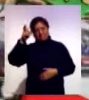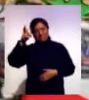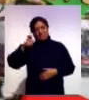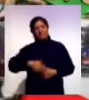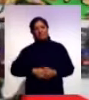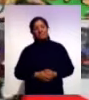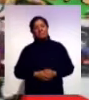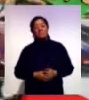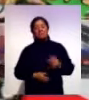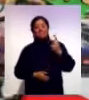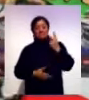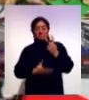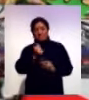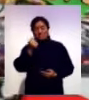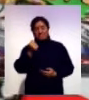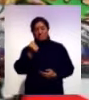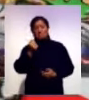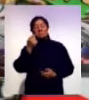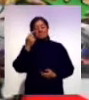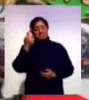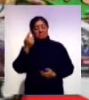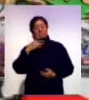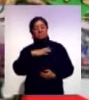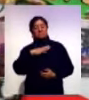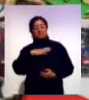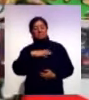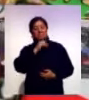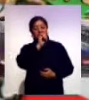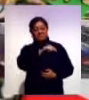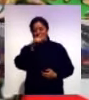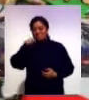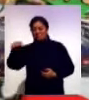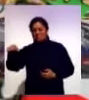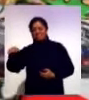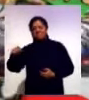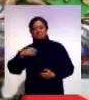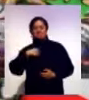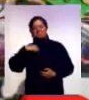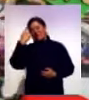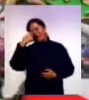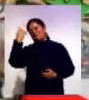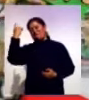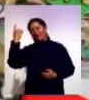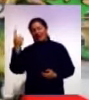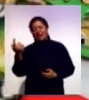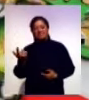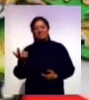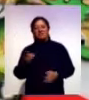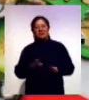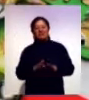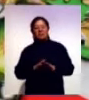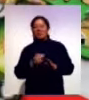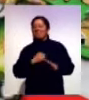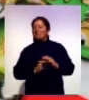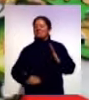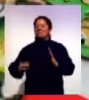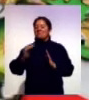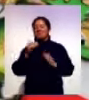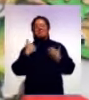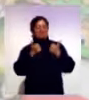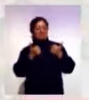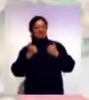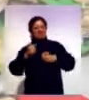estas dos herramientas pues prácticamente en todas las áreas se facilita un poco el destacar, el comprender